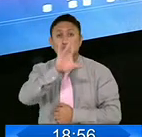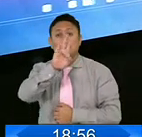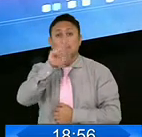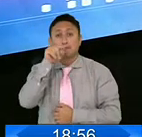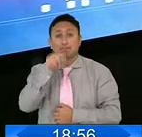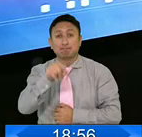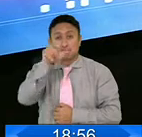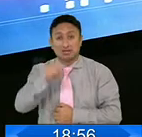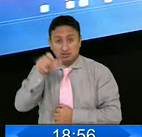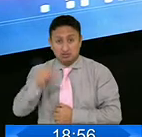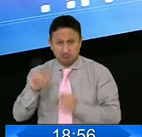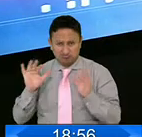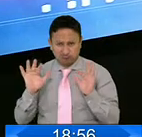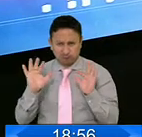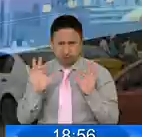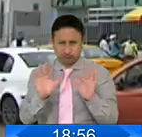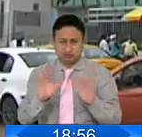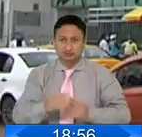aglomeraciones